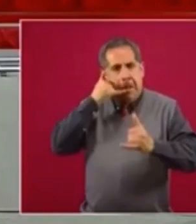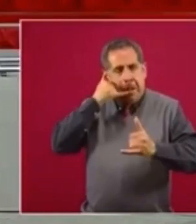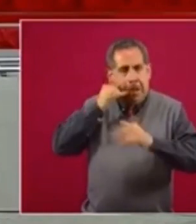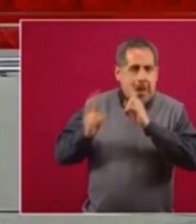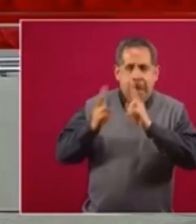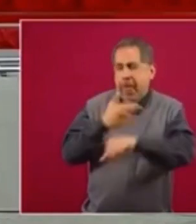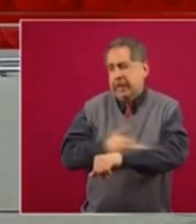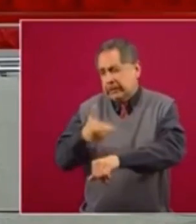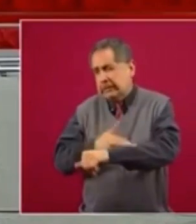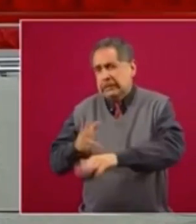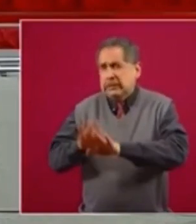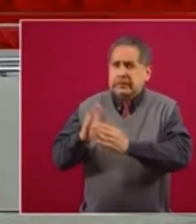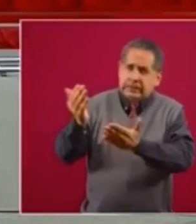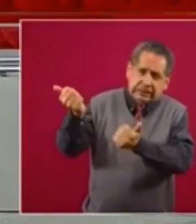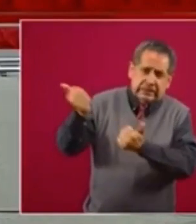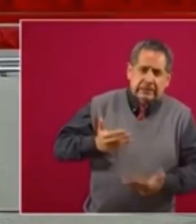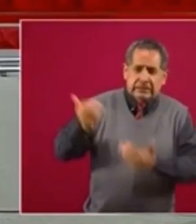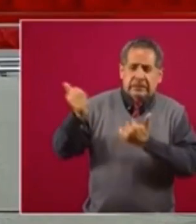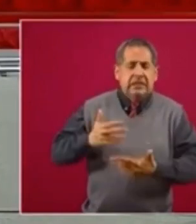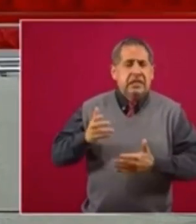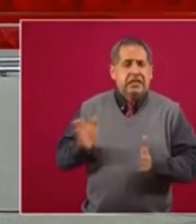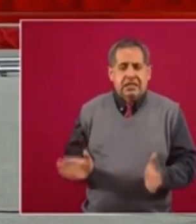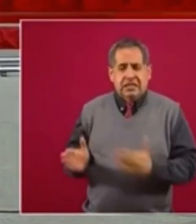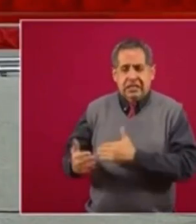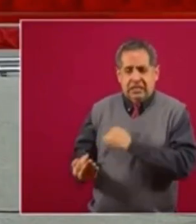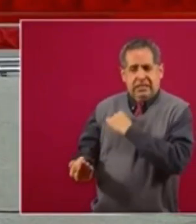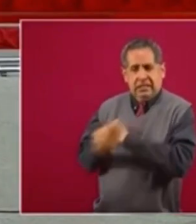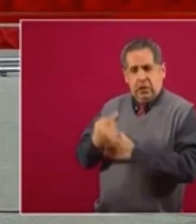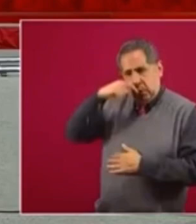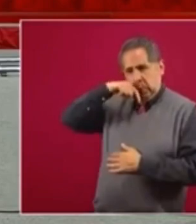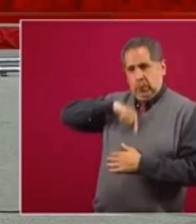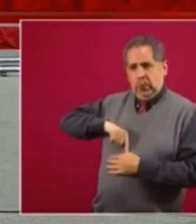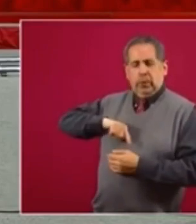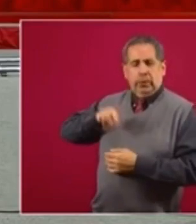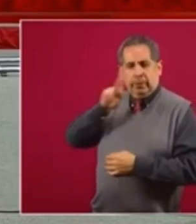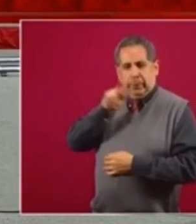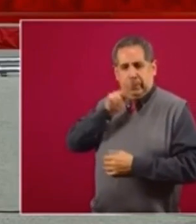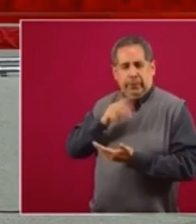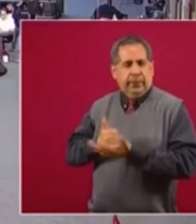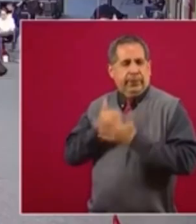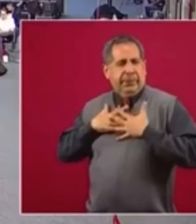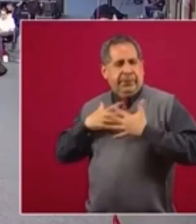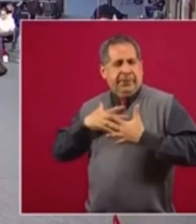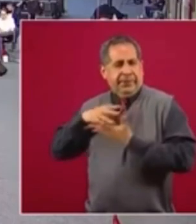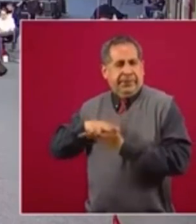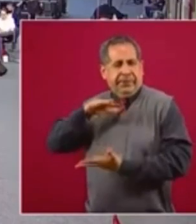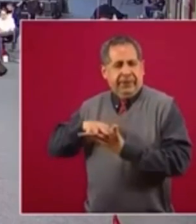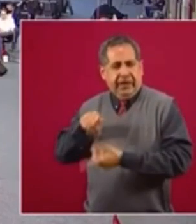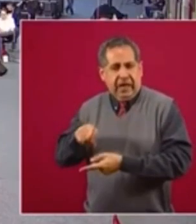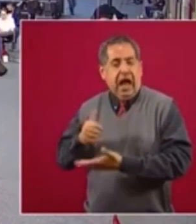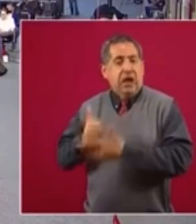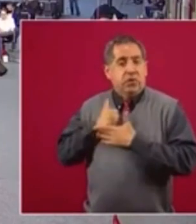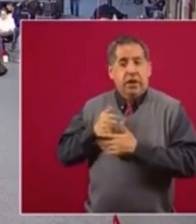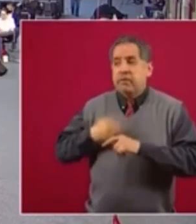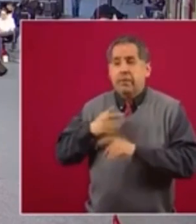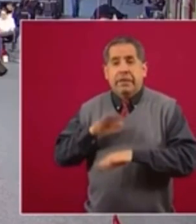muchas gestiones para tener los respiradores, para poder atender a los enfermos